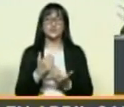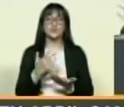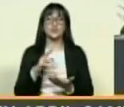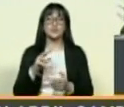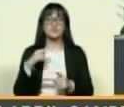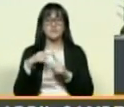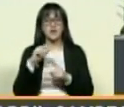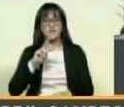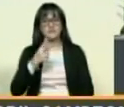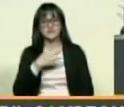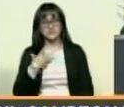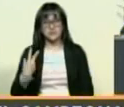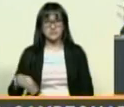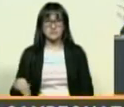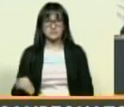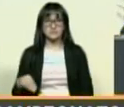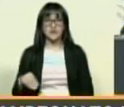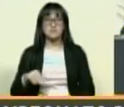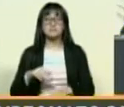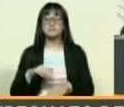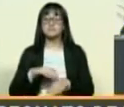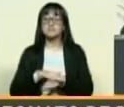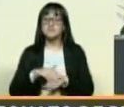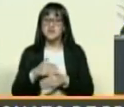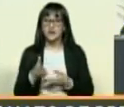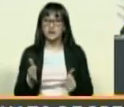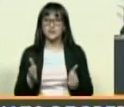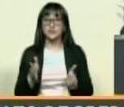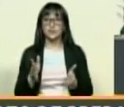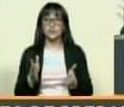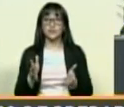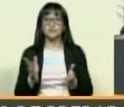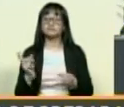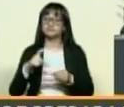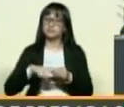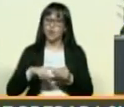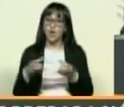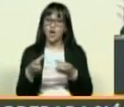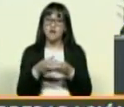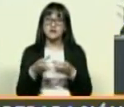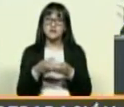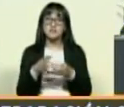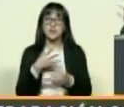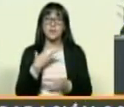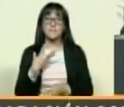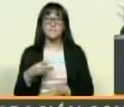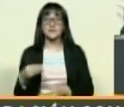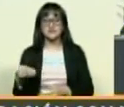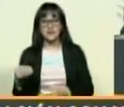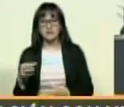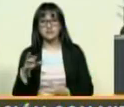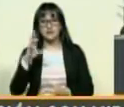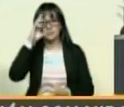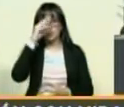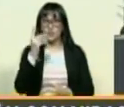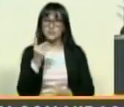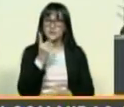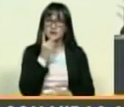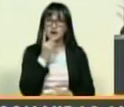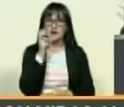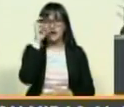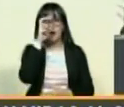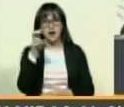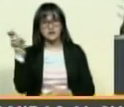viceministro Raúl Licauci pasa a ser parte del equipo del presidente Daniel Ortega, del canciller